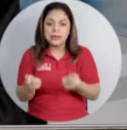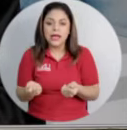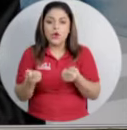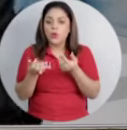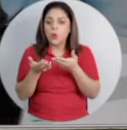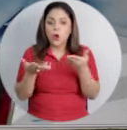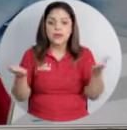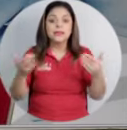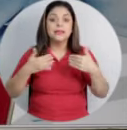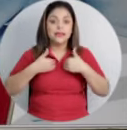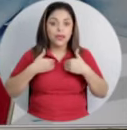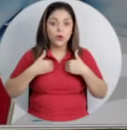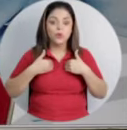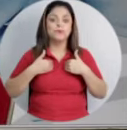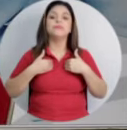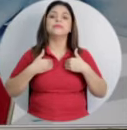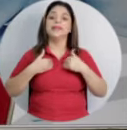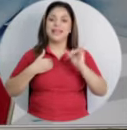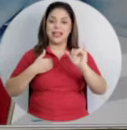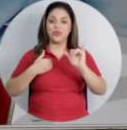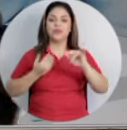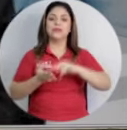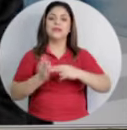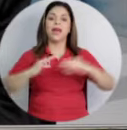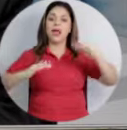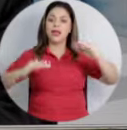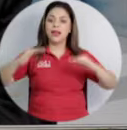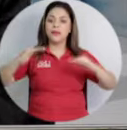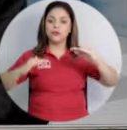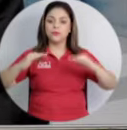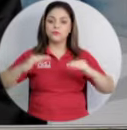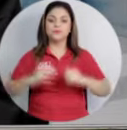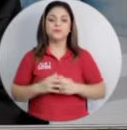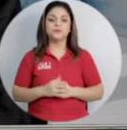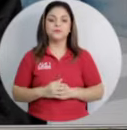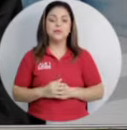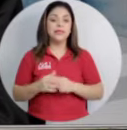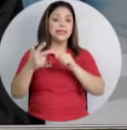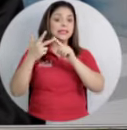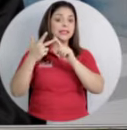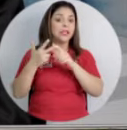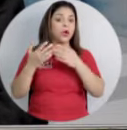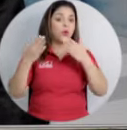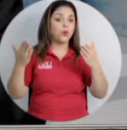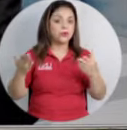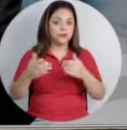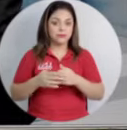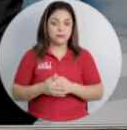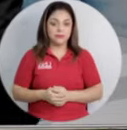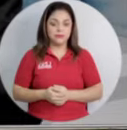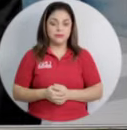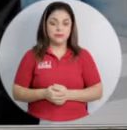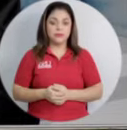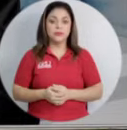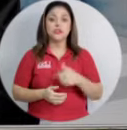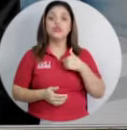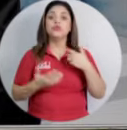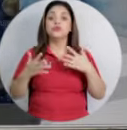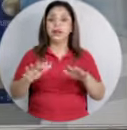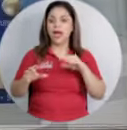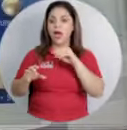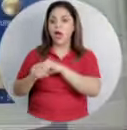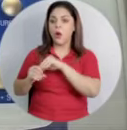tus necesidades y tener en la parte financiera un presupuesto equilibrado. El tercer elemento, o sea, una vez que